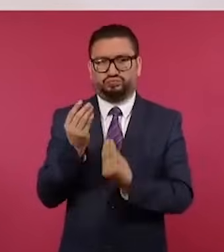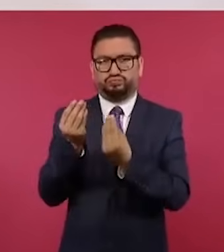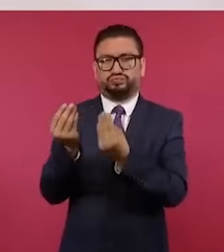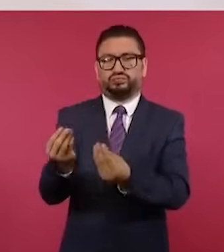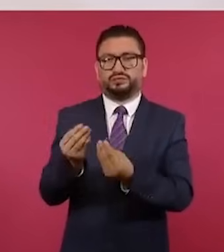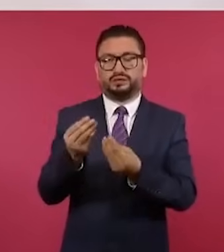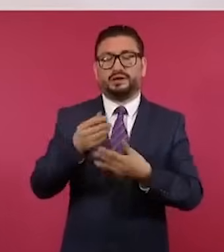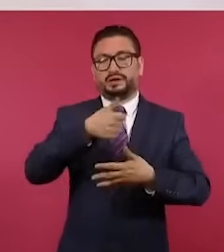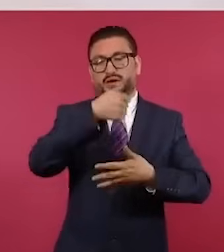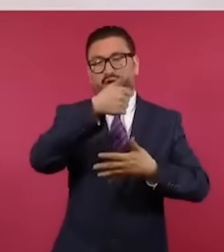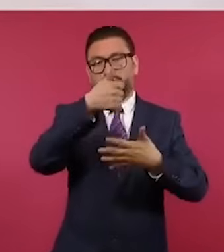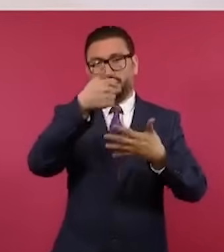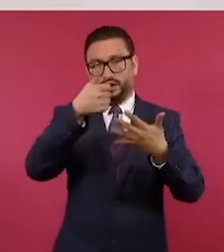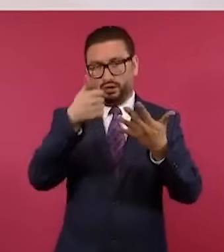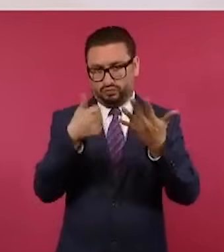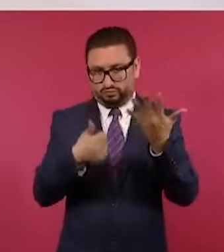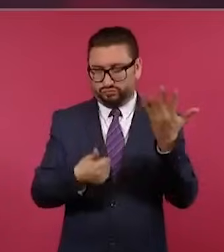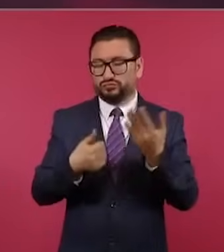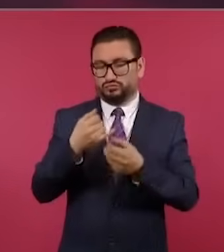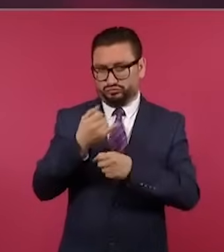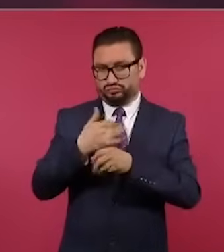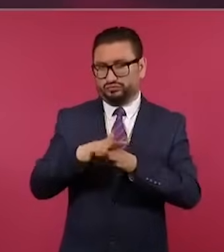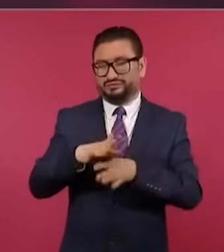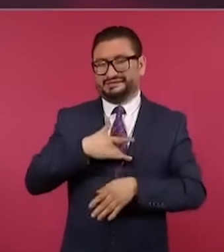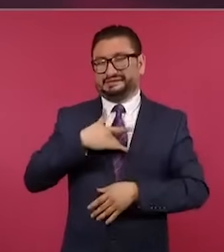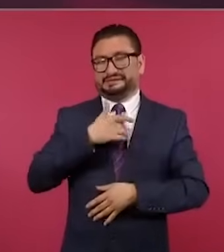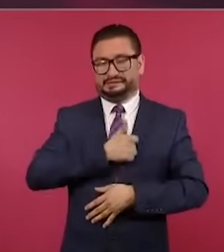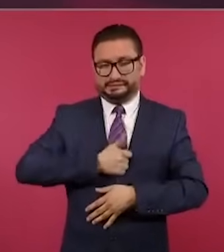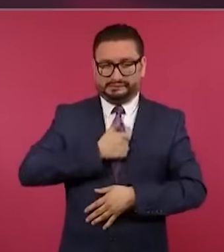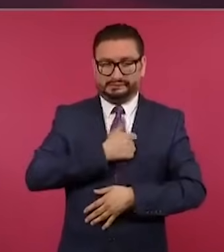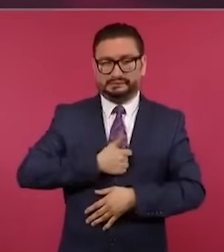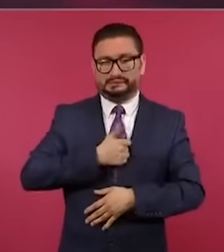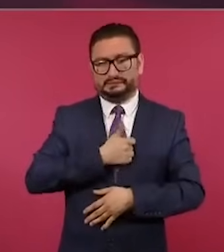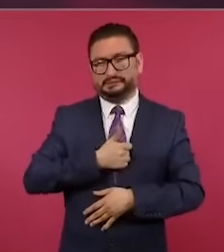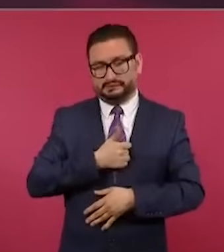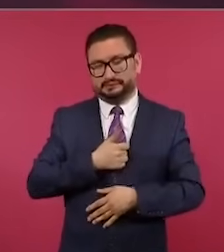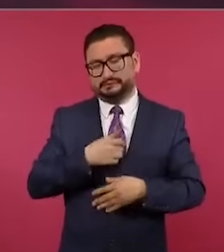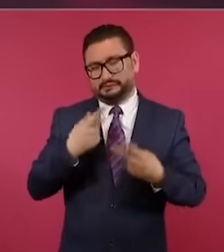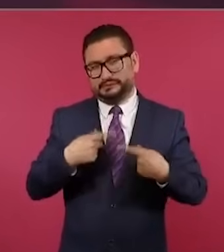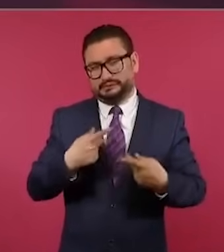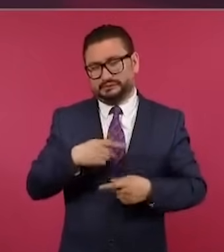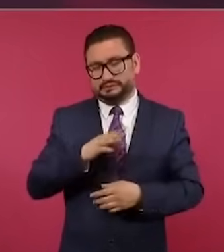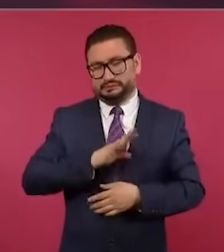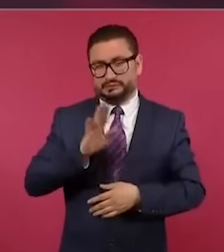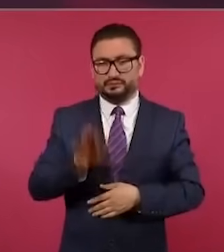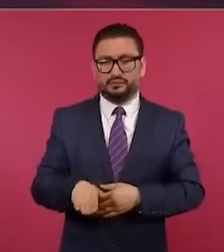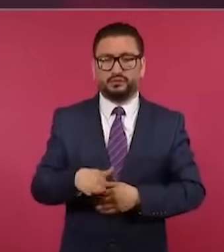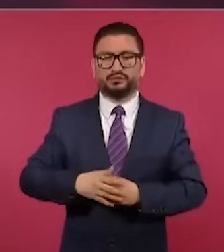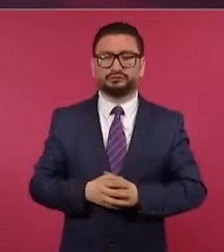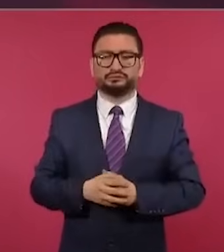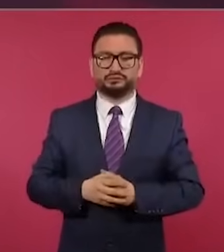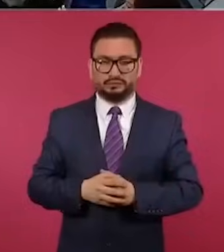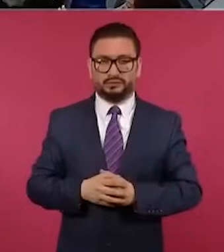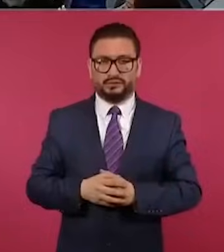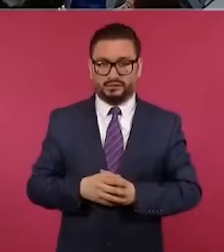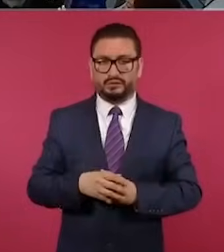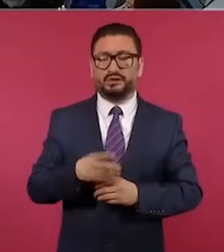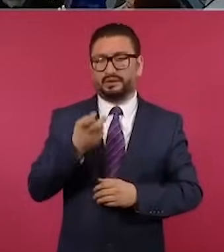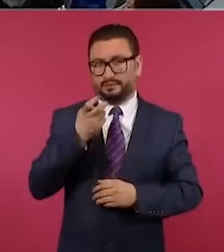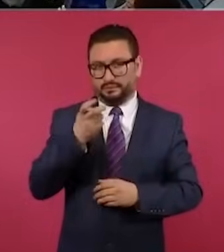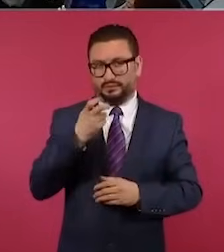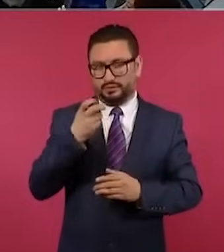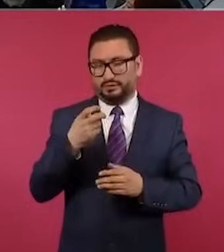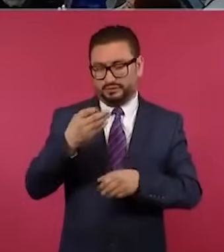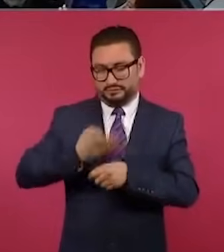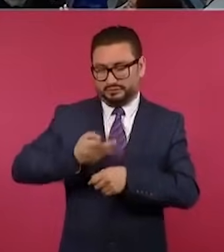sobre cada uno de los lamentables decesos que han ocurrido en esto que